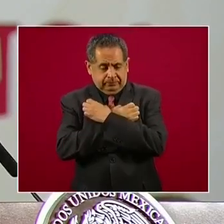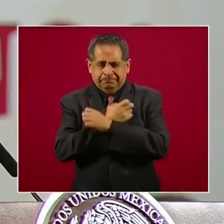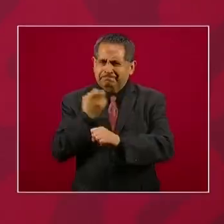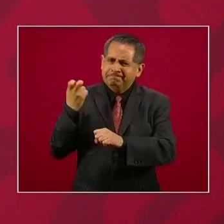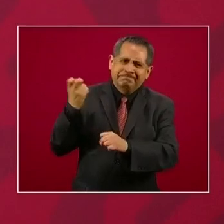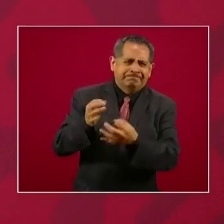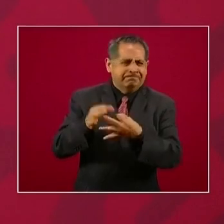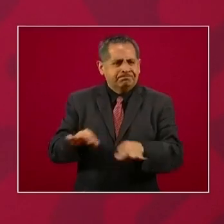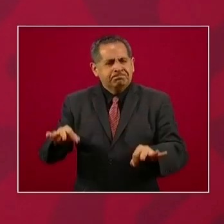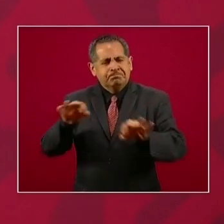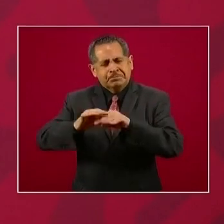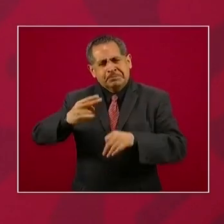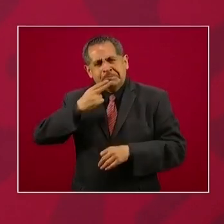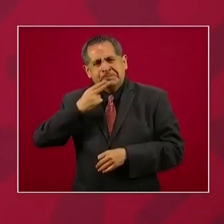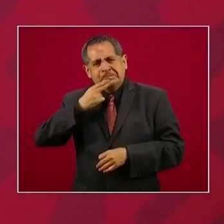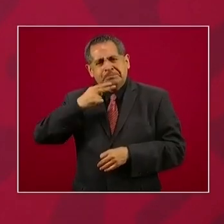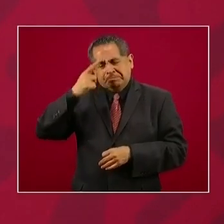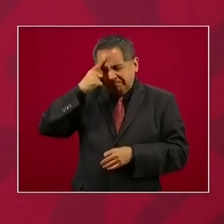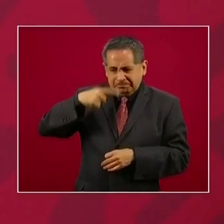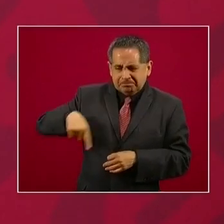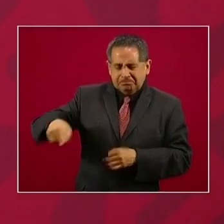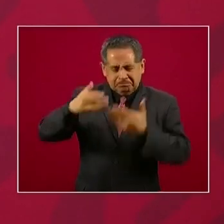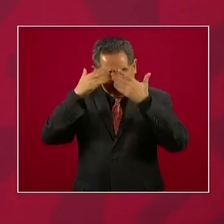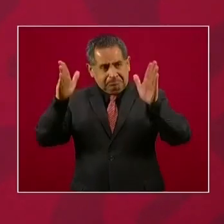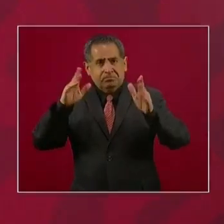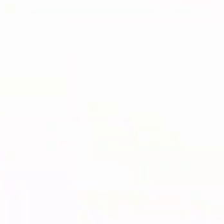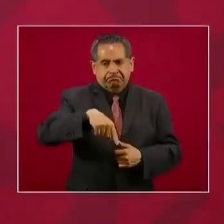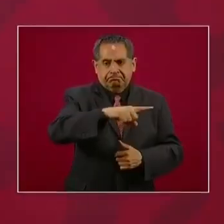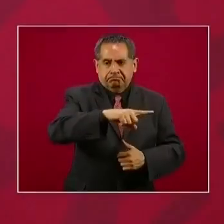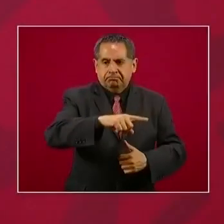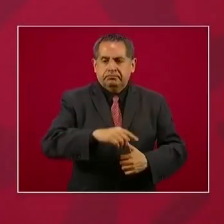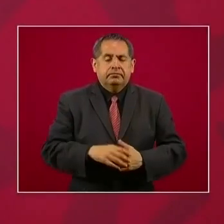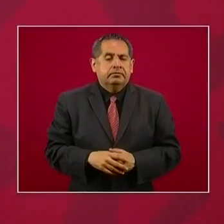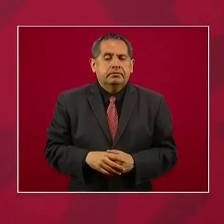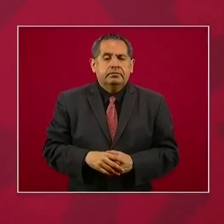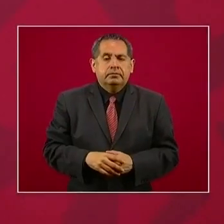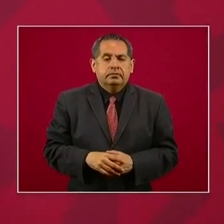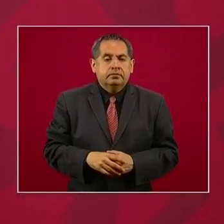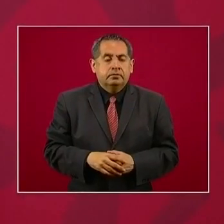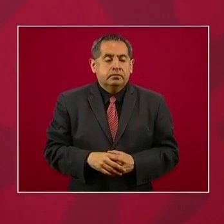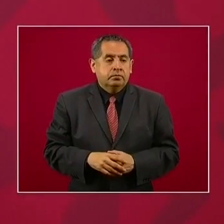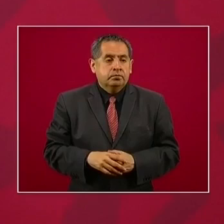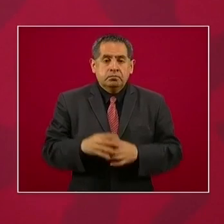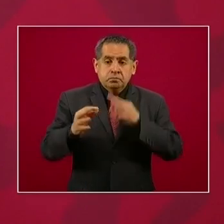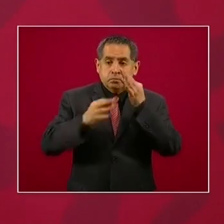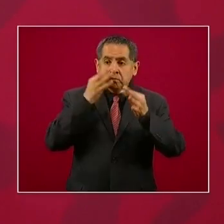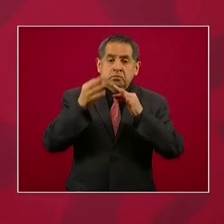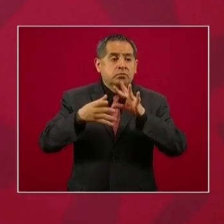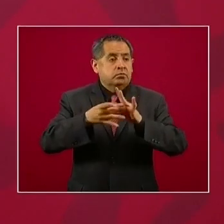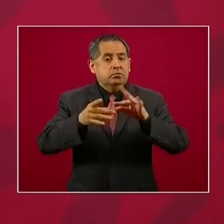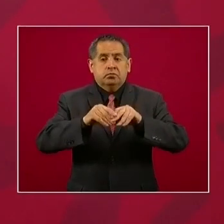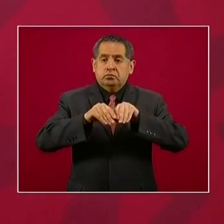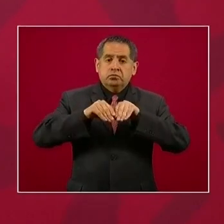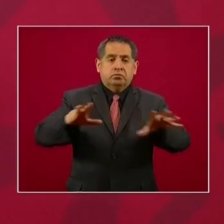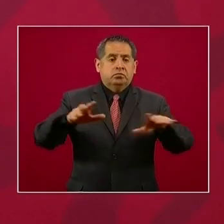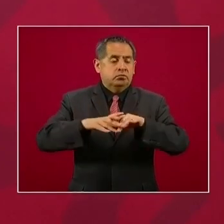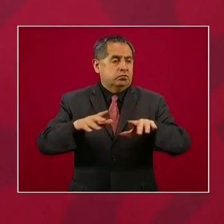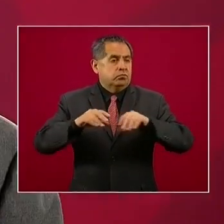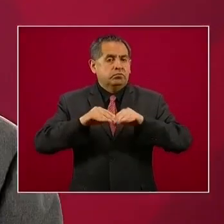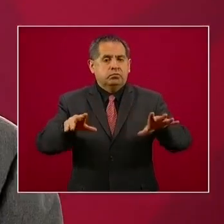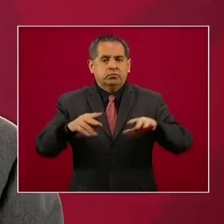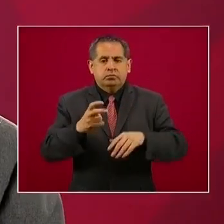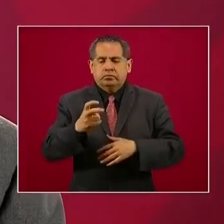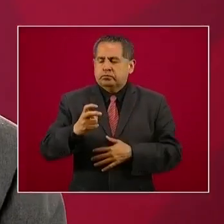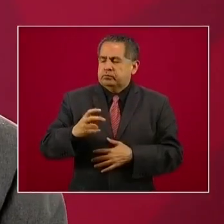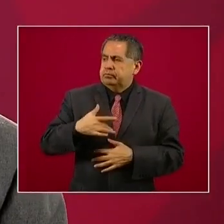que puedes usar para cambiar el mundo la radiodifusión es un servicio público que nos llena de